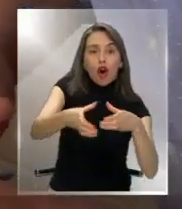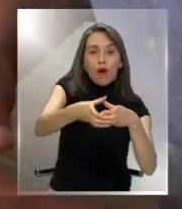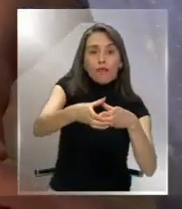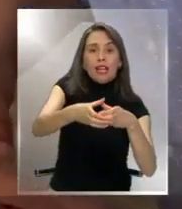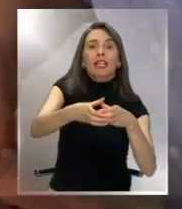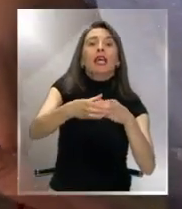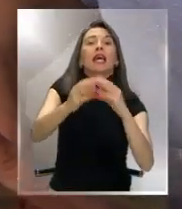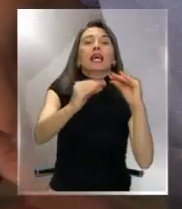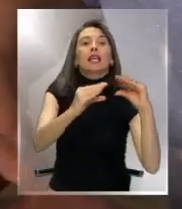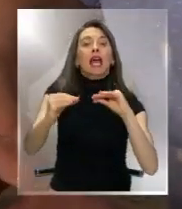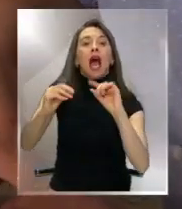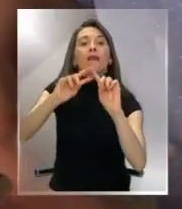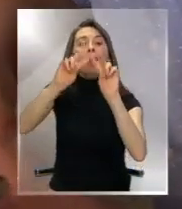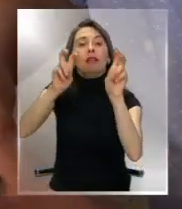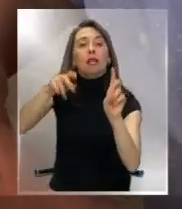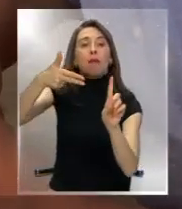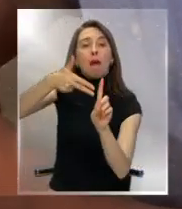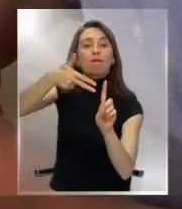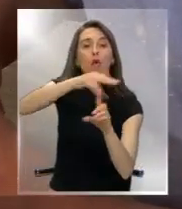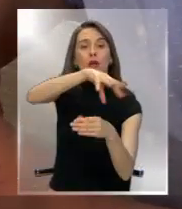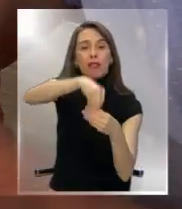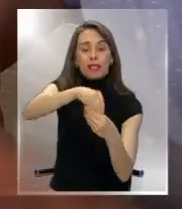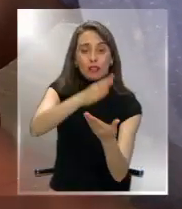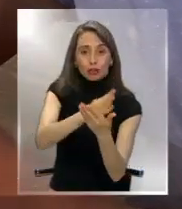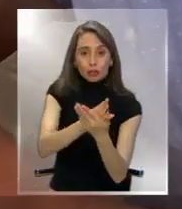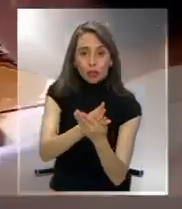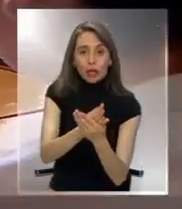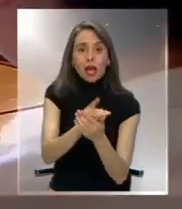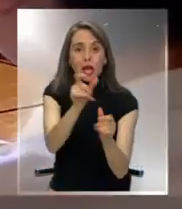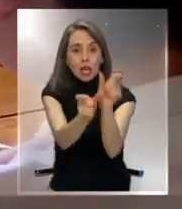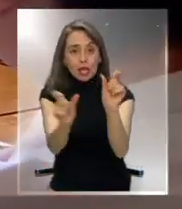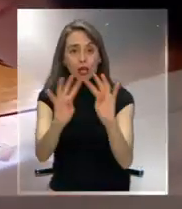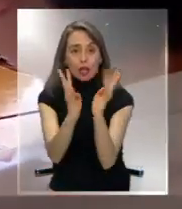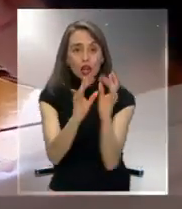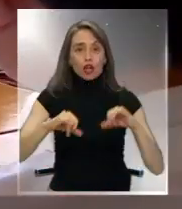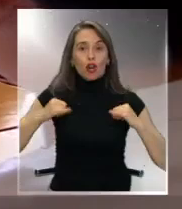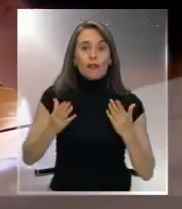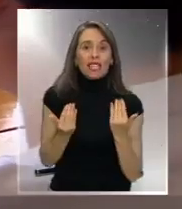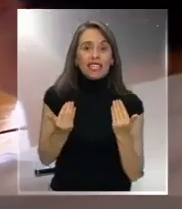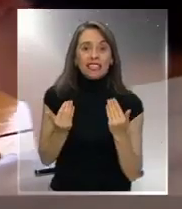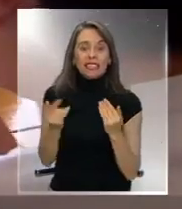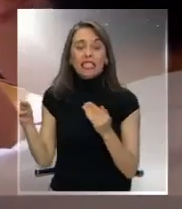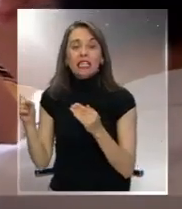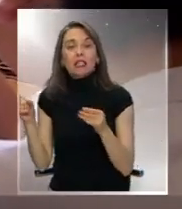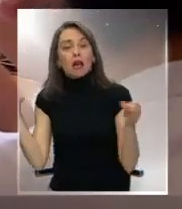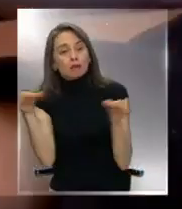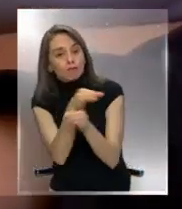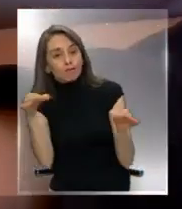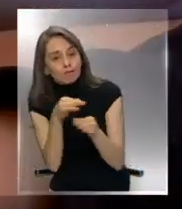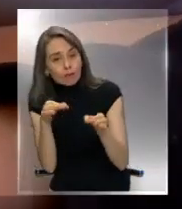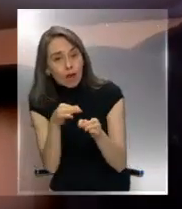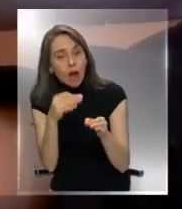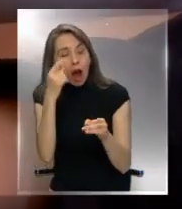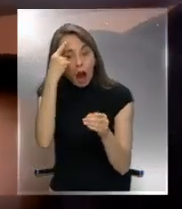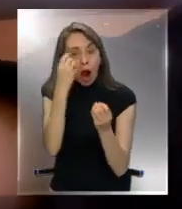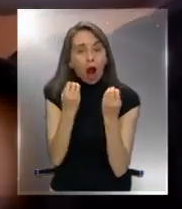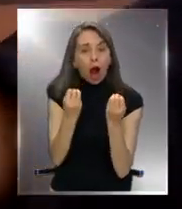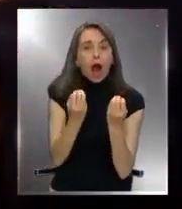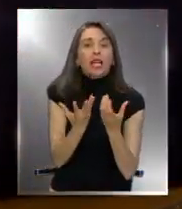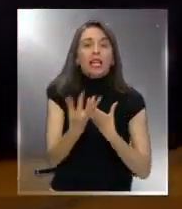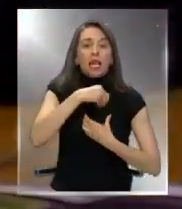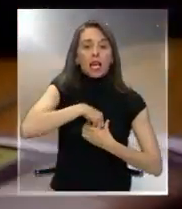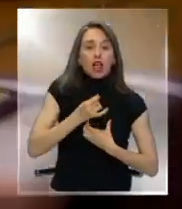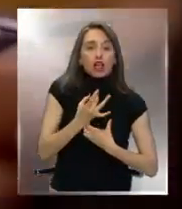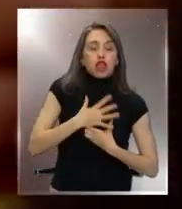el bullying al interior del colegio. Al parecer, estos adolescentes necesitan guía para canalizar de buena manera el dolor y